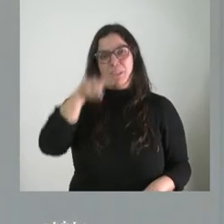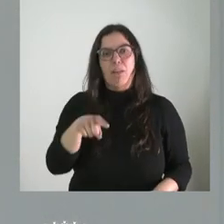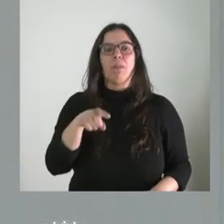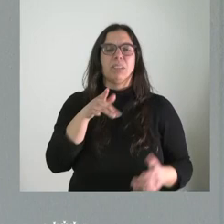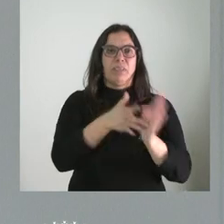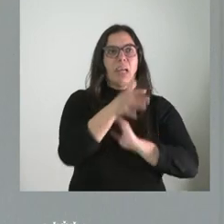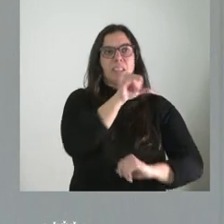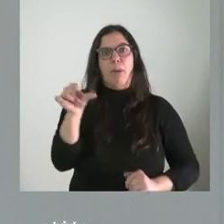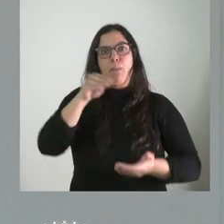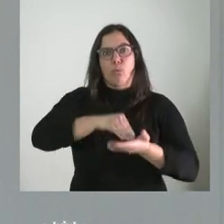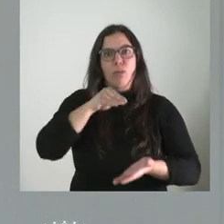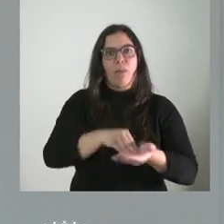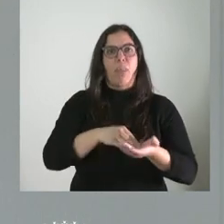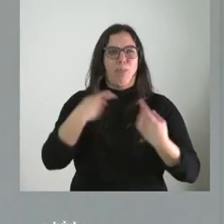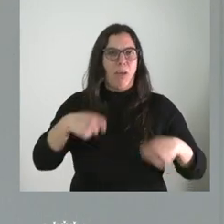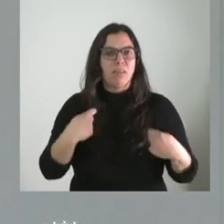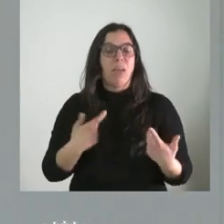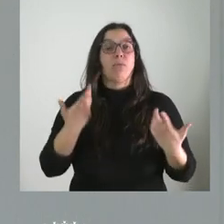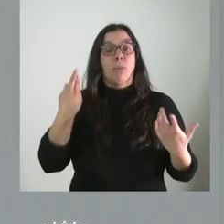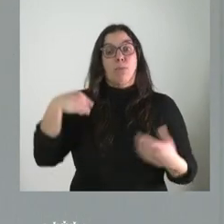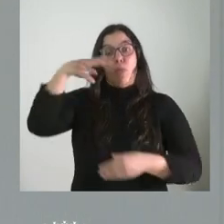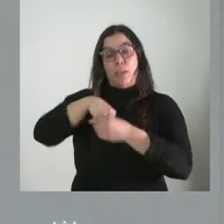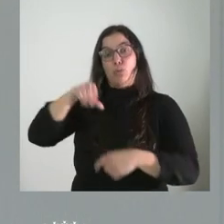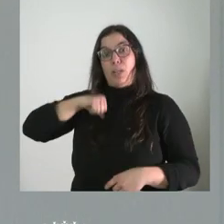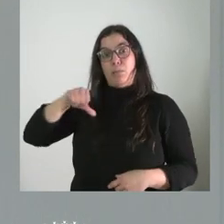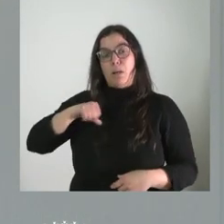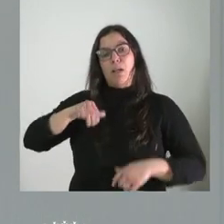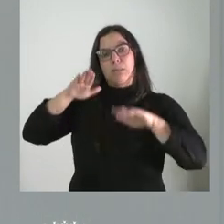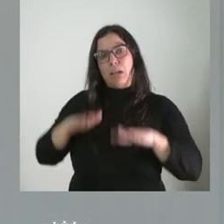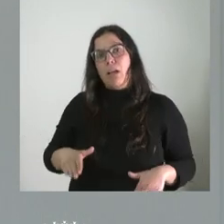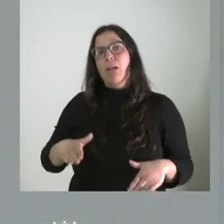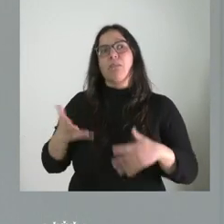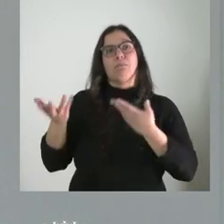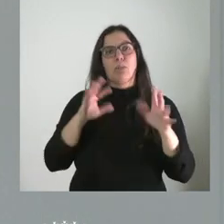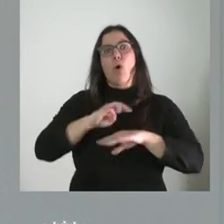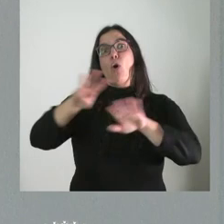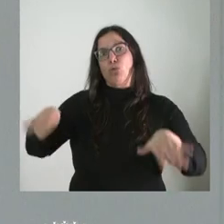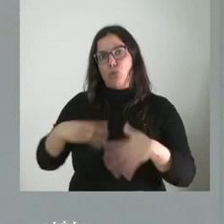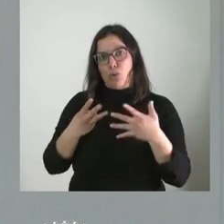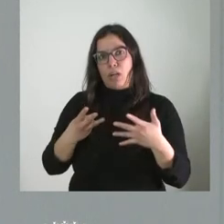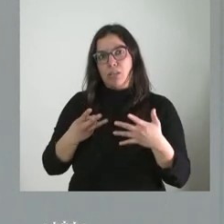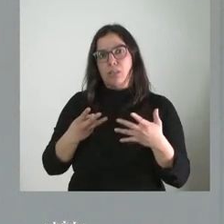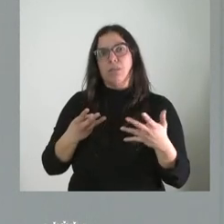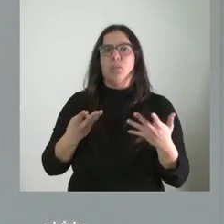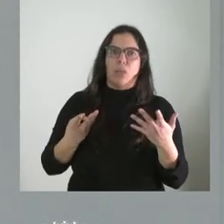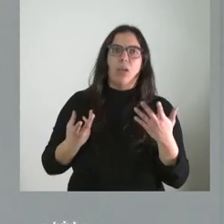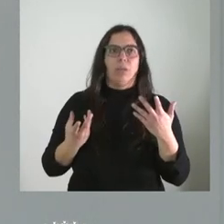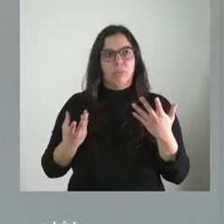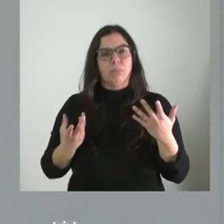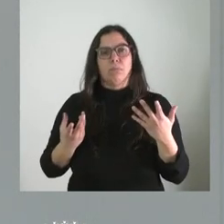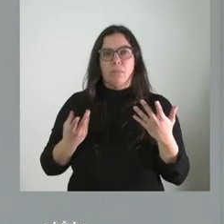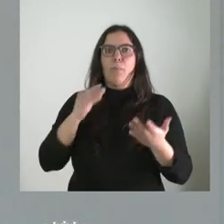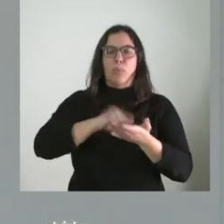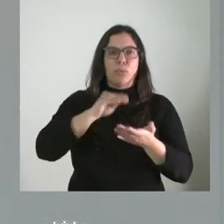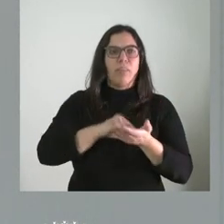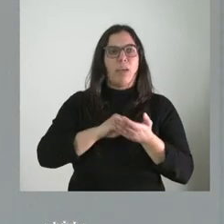veces semanales al hospital y e incluso dentro del ámbito hospitalario la estancia media pues suele rondar las 8 horas y es una jornada además en